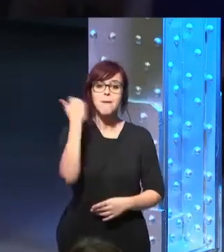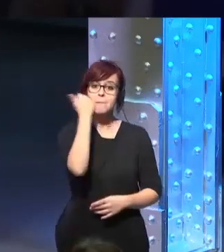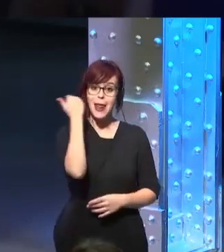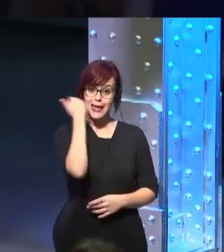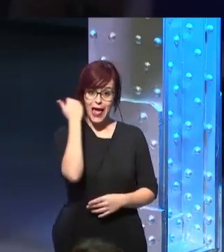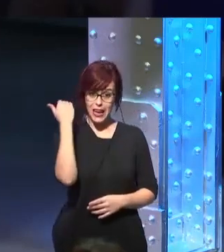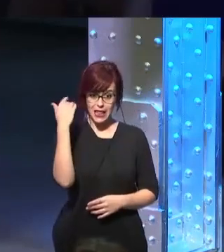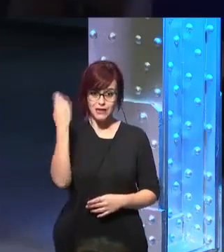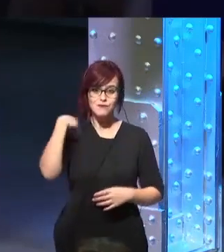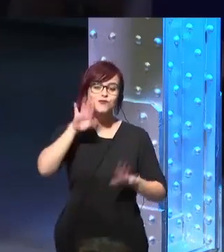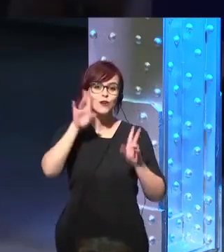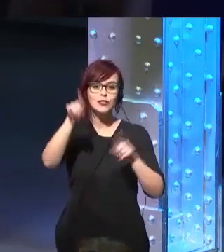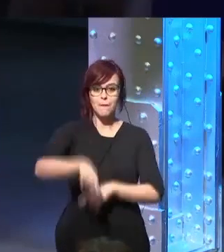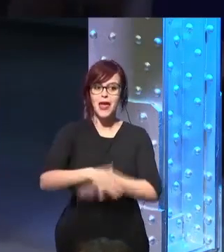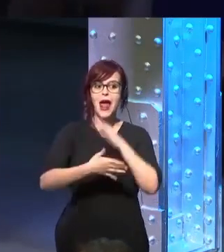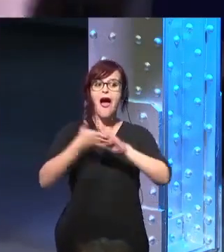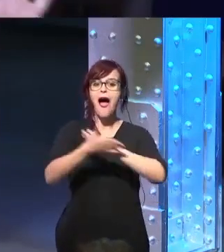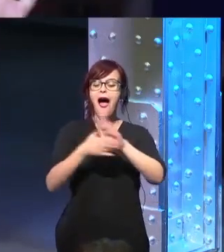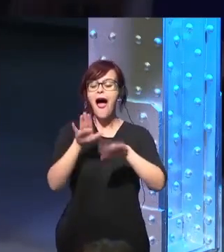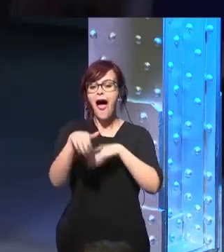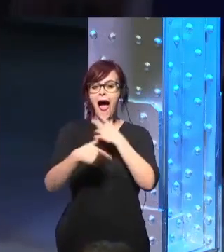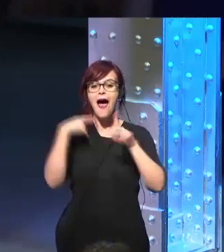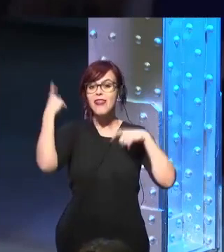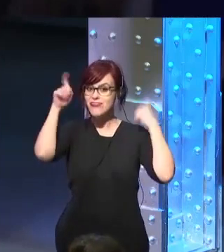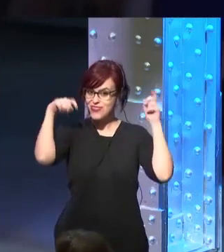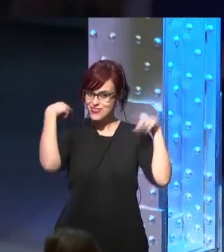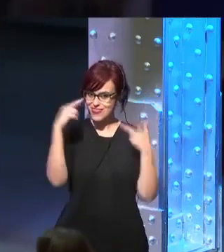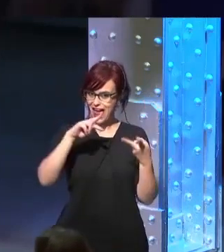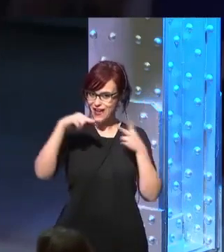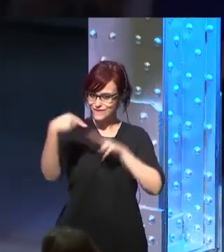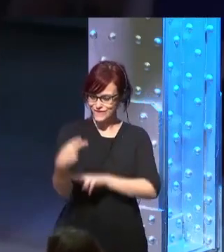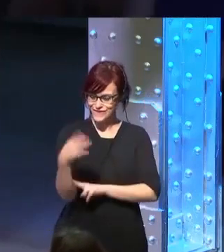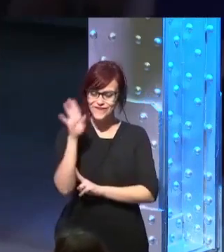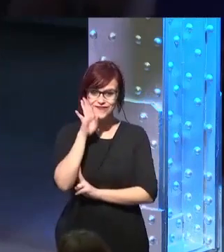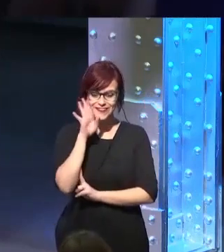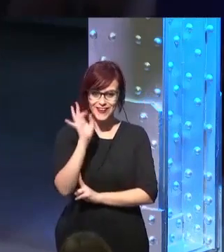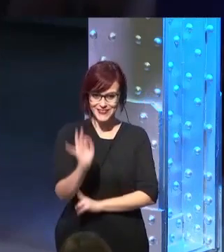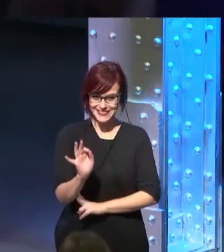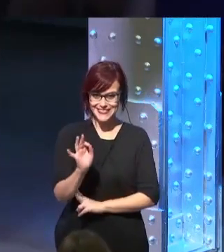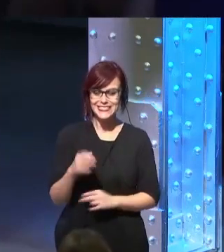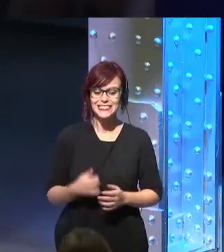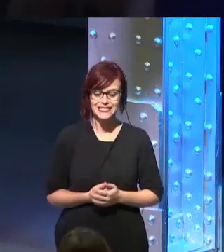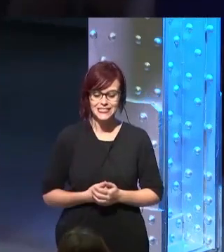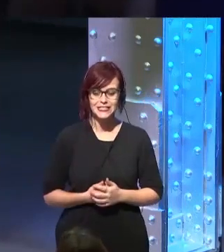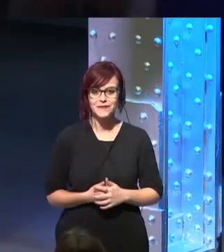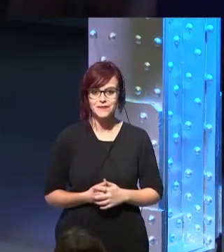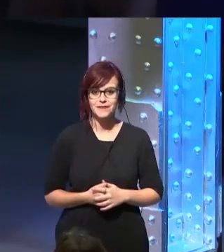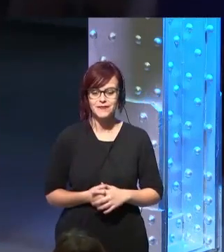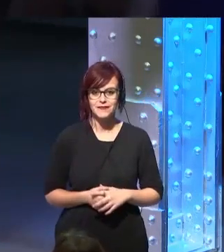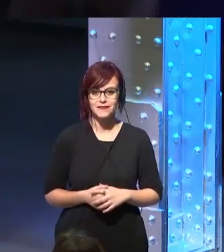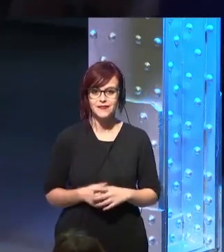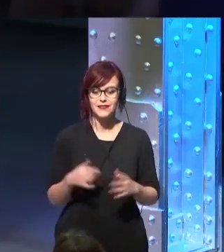Angela Merkel también aparece transformada en Medusa en el